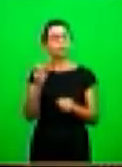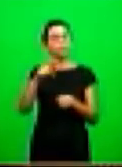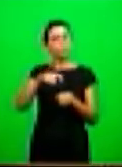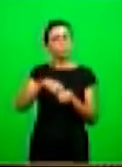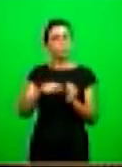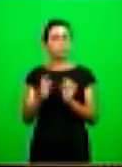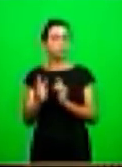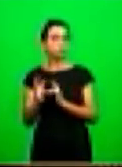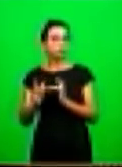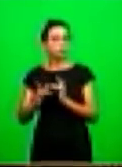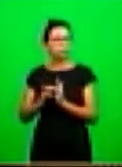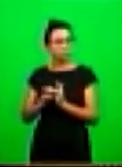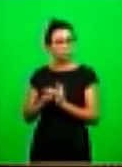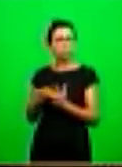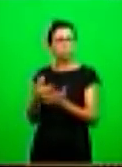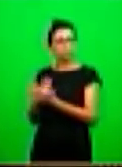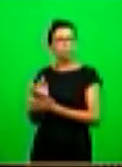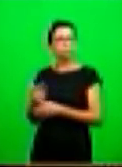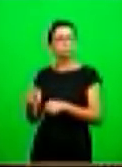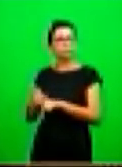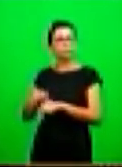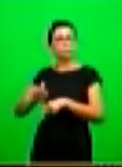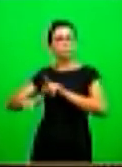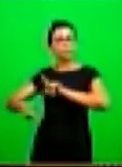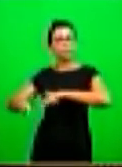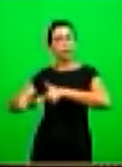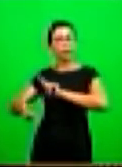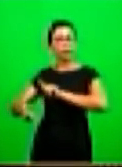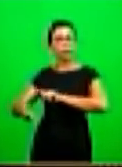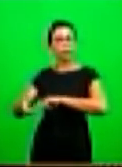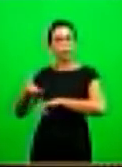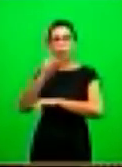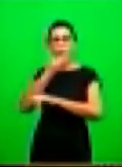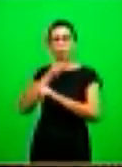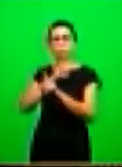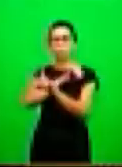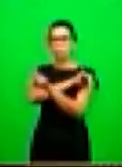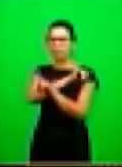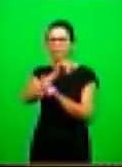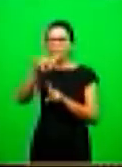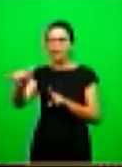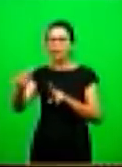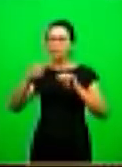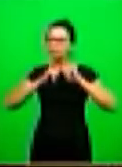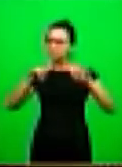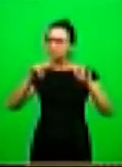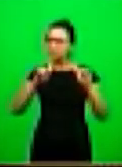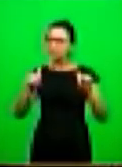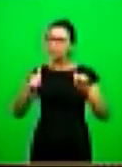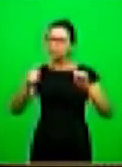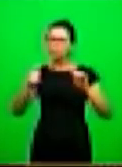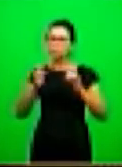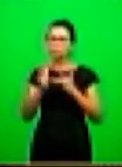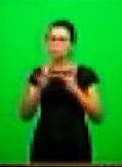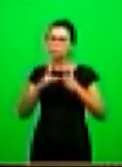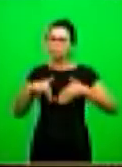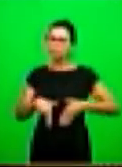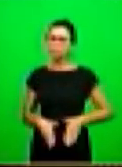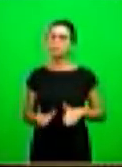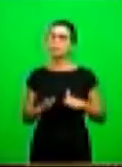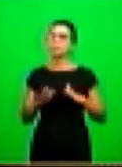pronto para Israel también pasó. Eran los profetas anunciando el nacimiento. ¿Pero qué